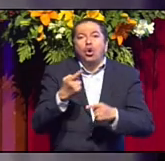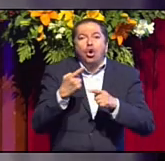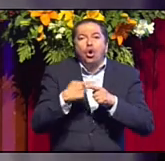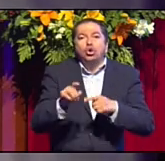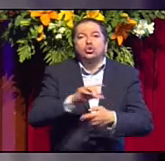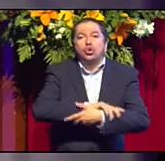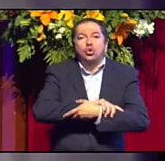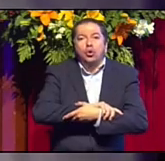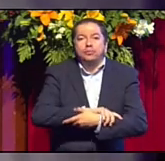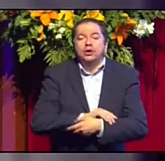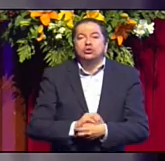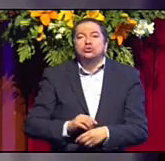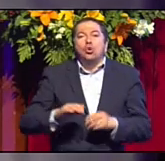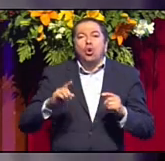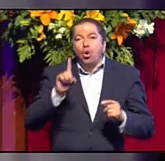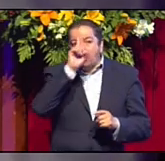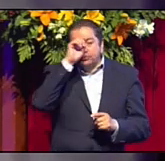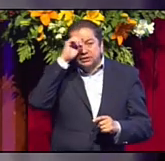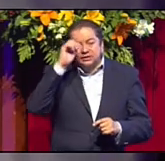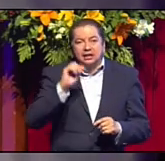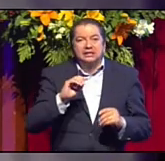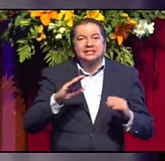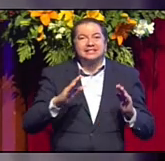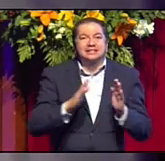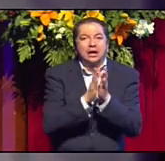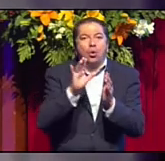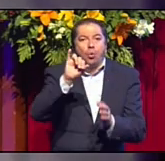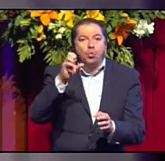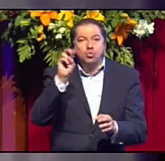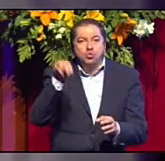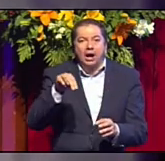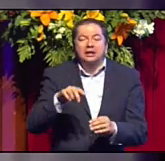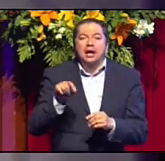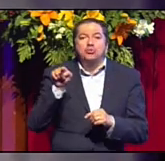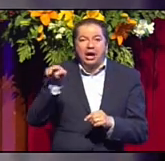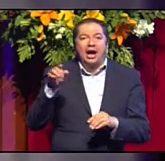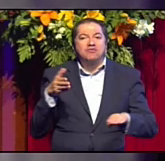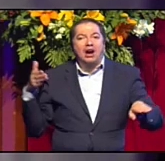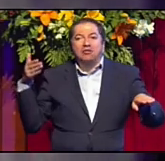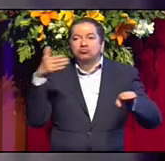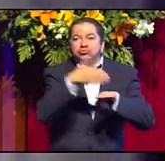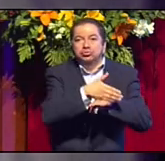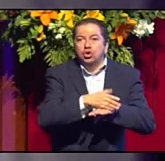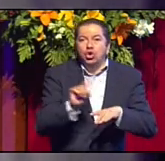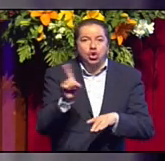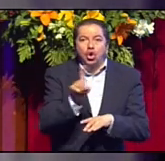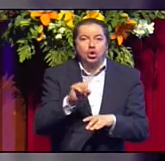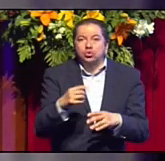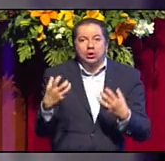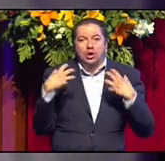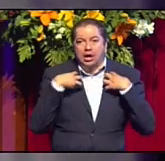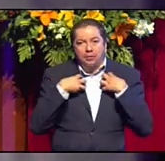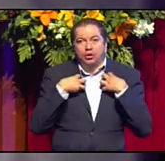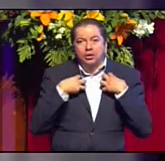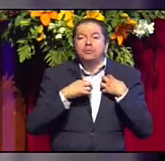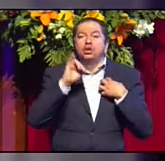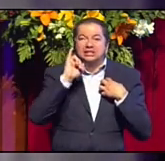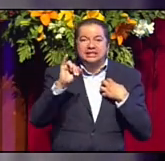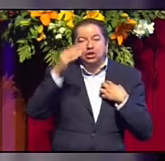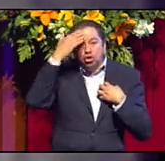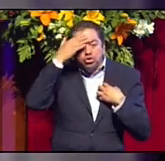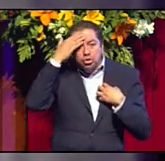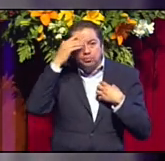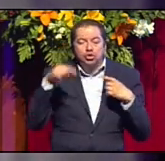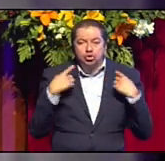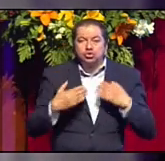a ayudar al Hospital San Juan de Dios, porque efectivamente es ahí donde se atienden nuestros vecinos. No es nuestra responsabilidad, pero sí es nuestra preocupación.